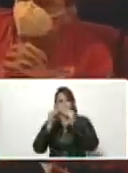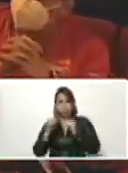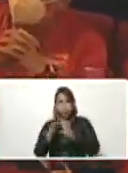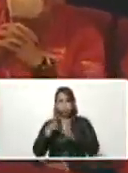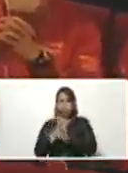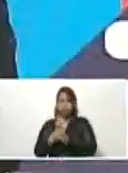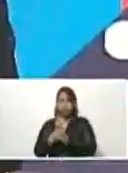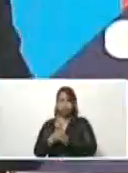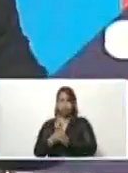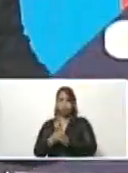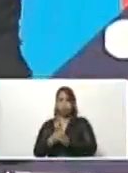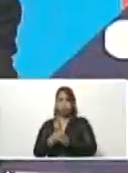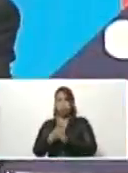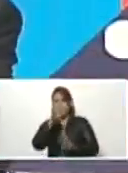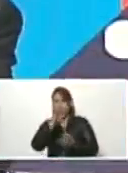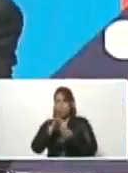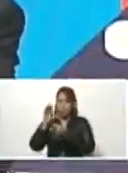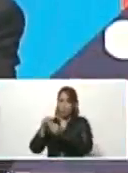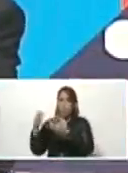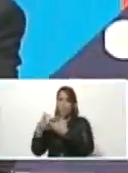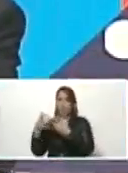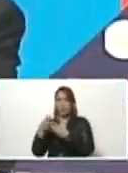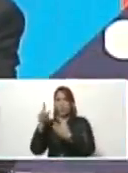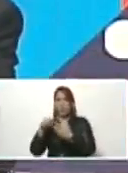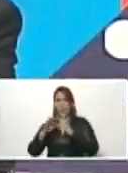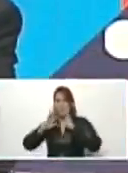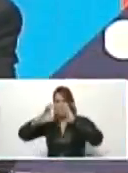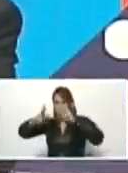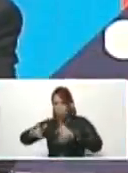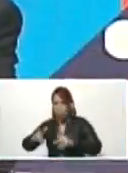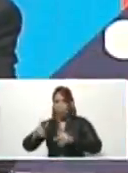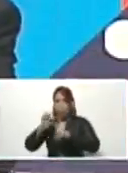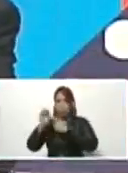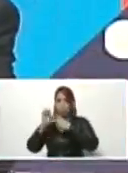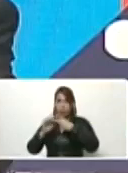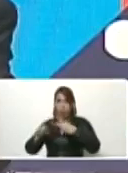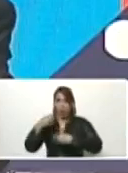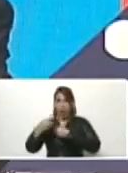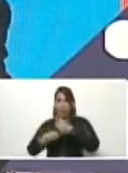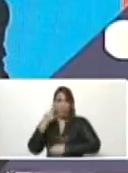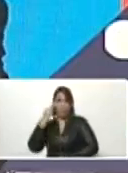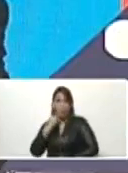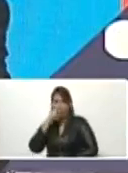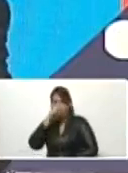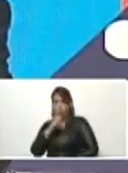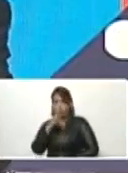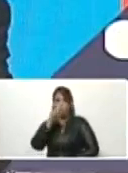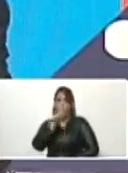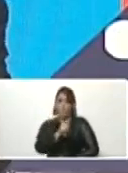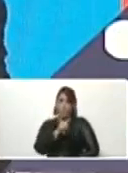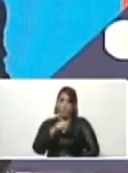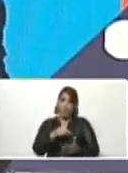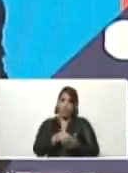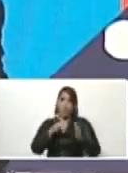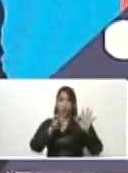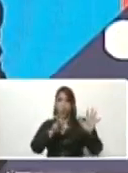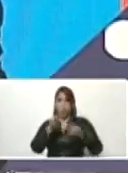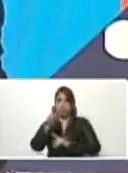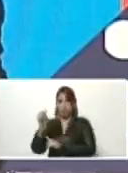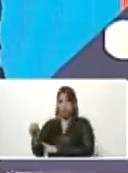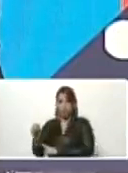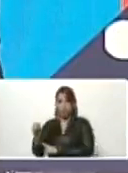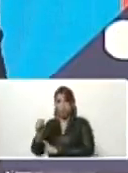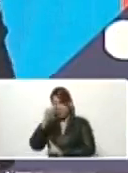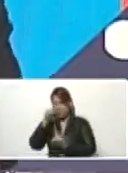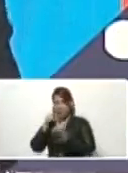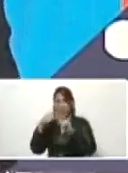que el resultado del Pichincha es parte de un planteamiento estratégico que hace Bolívar desde el año 1820, en el marco de la campaña